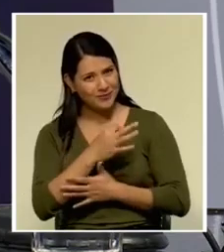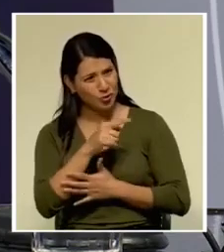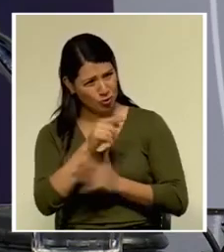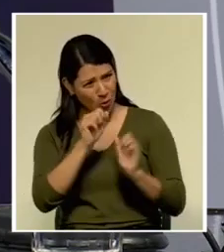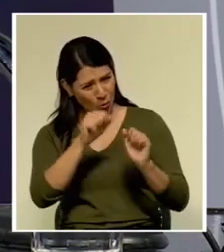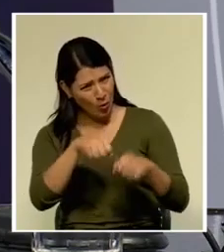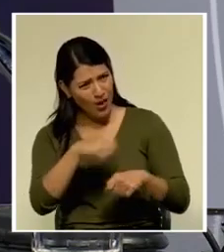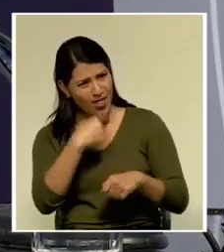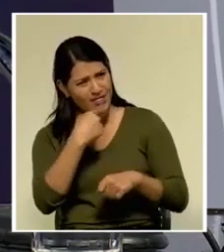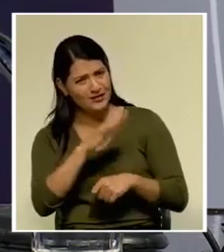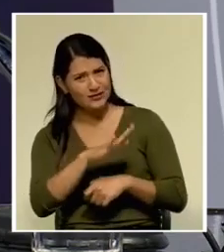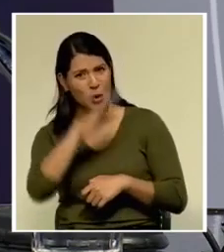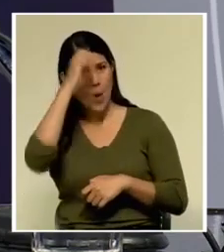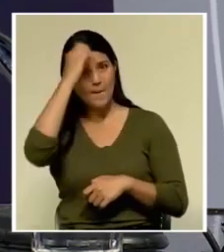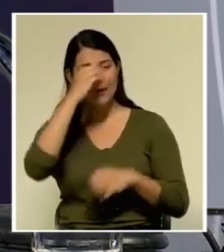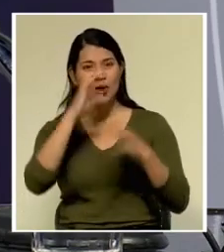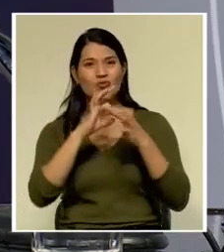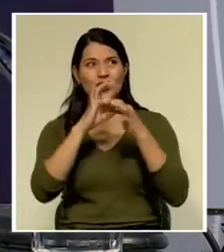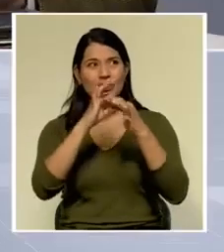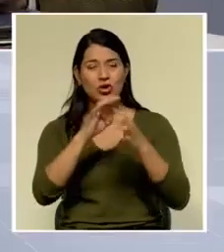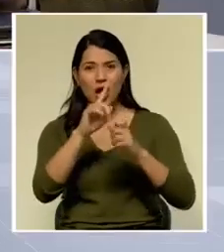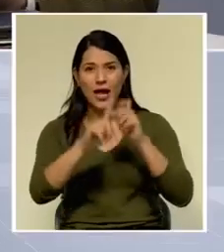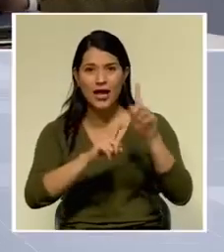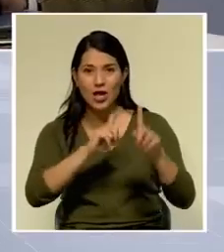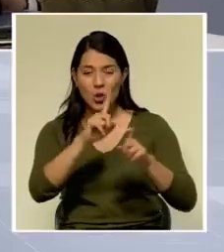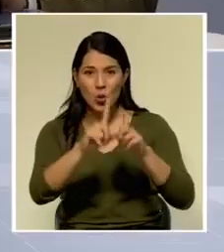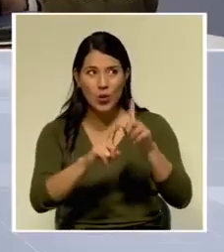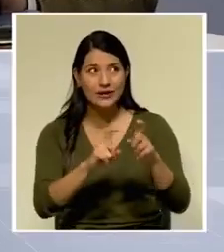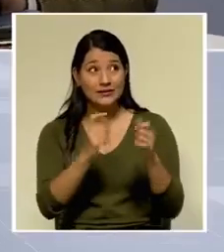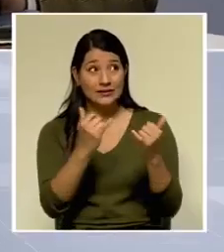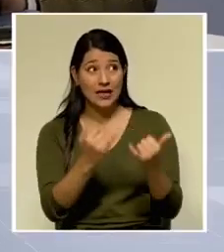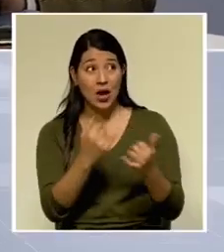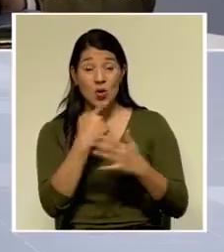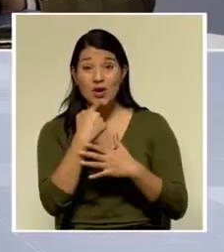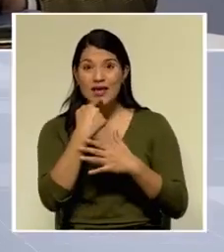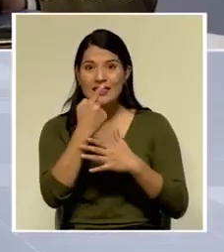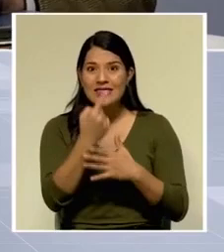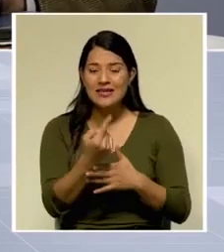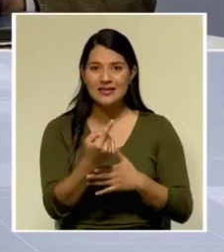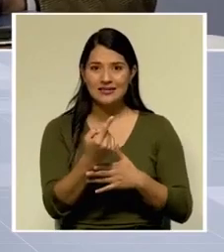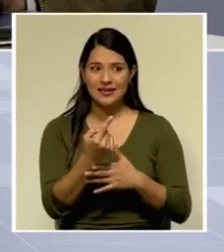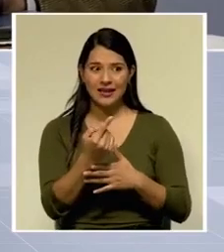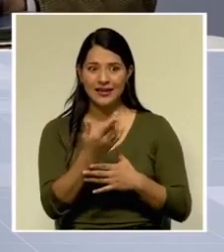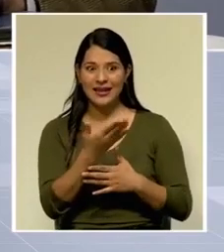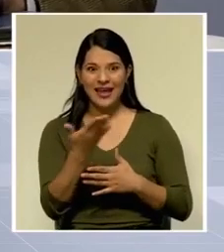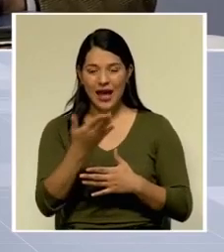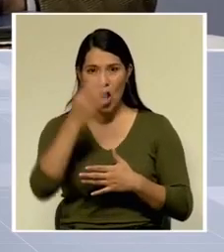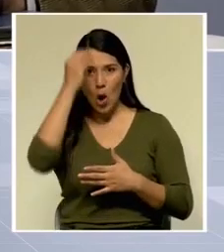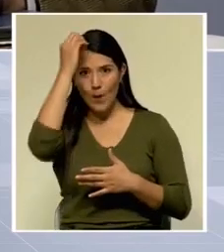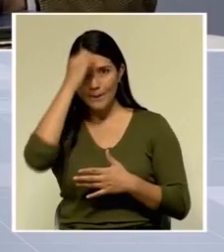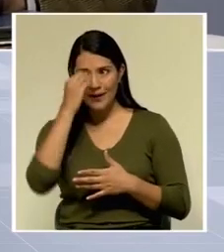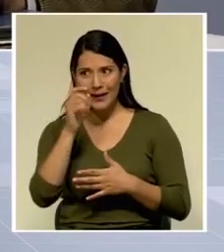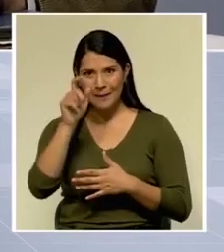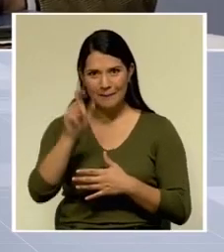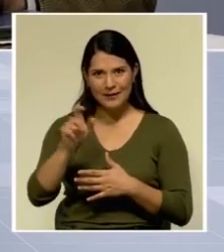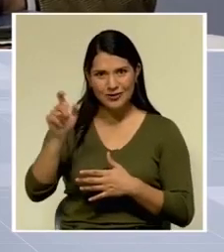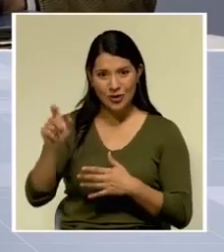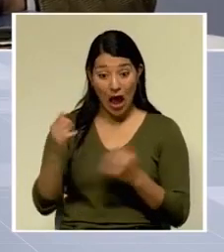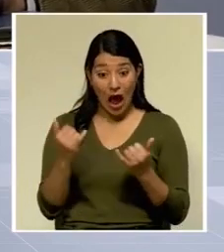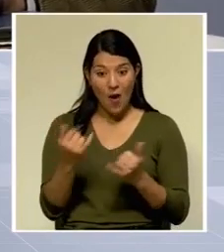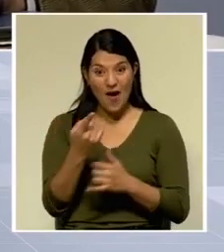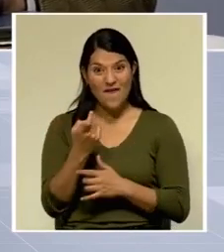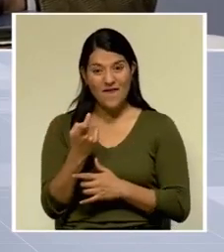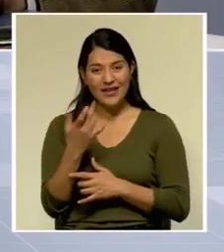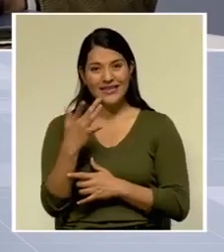su valoración sobre lo que estas encuestas nos están diciendo del ánimo de los electores a 18 días de